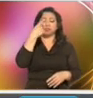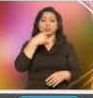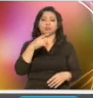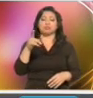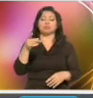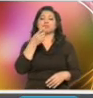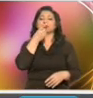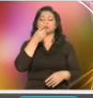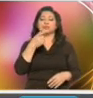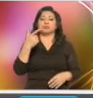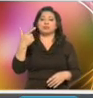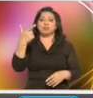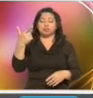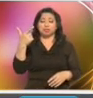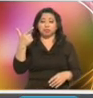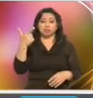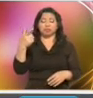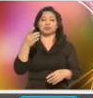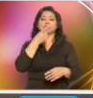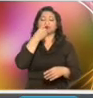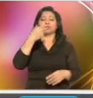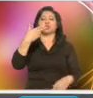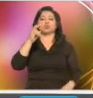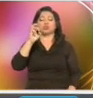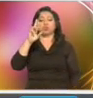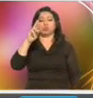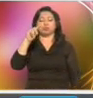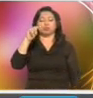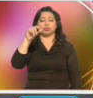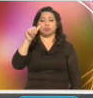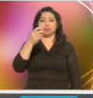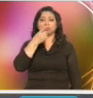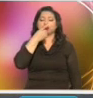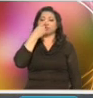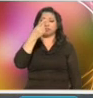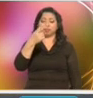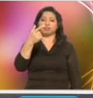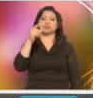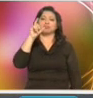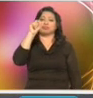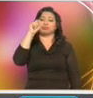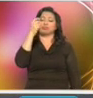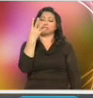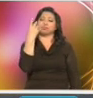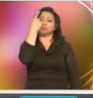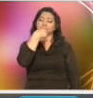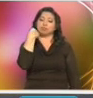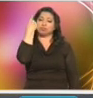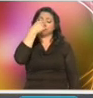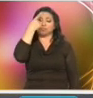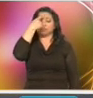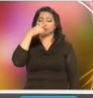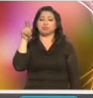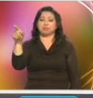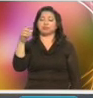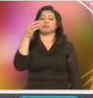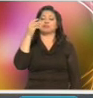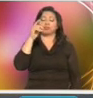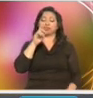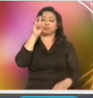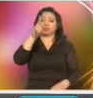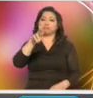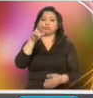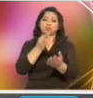Gustavo y le dice, señor general Huerta, le doy 24 horas para que demuestre su lealtad. Y en las siguientes 24 horas, o sea, el